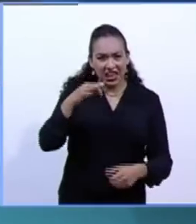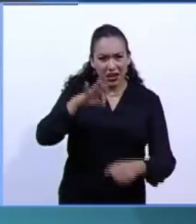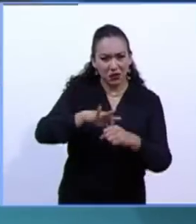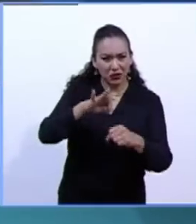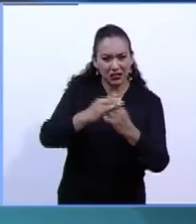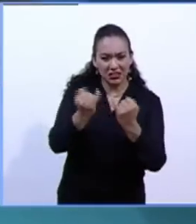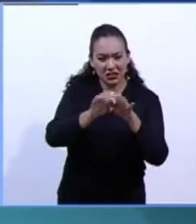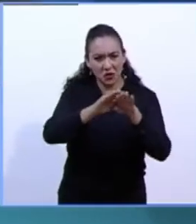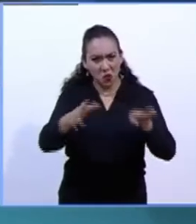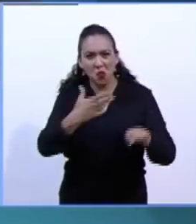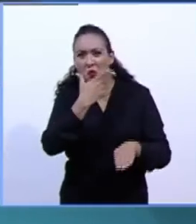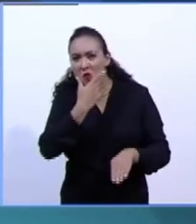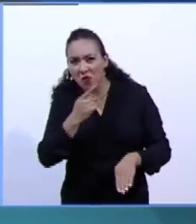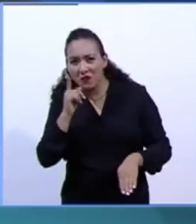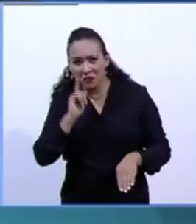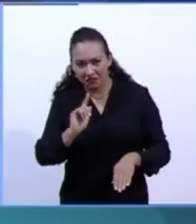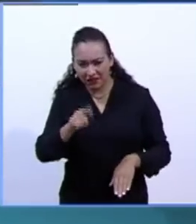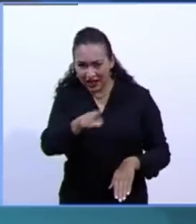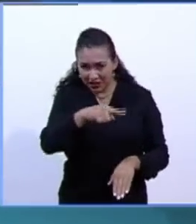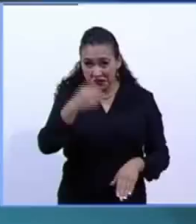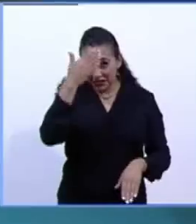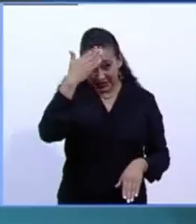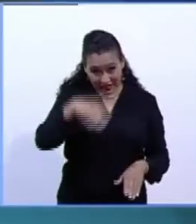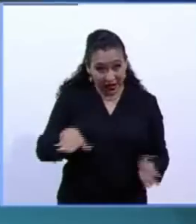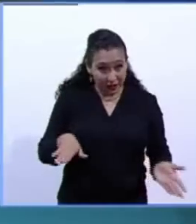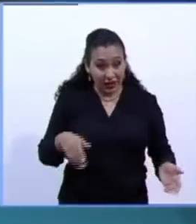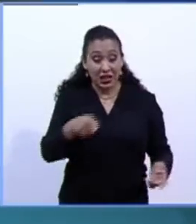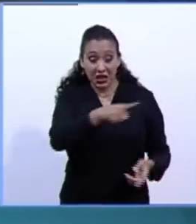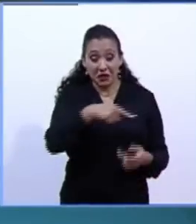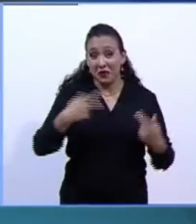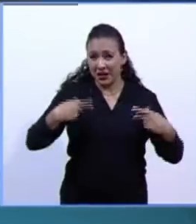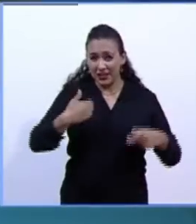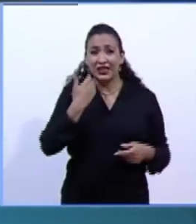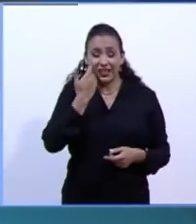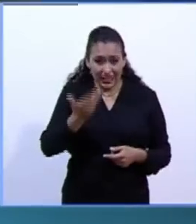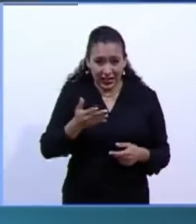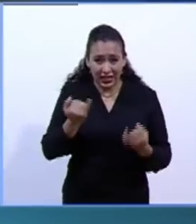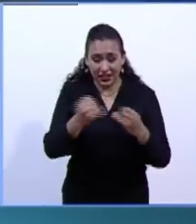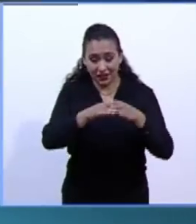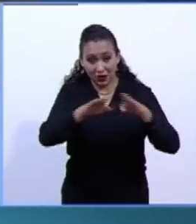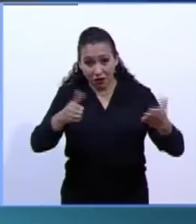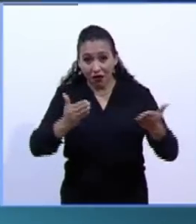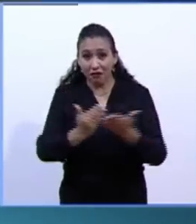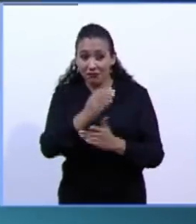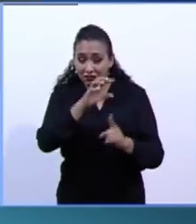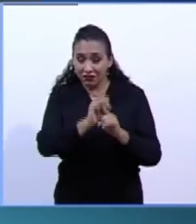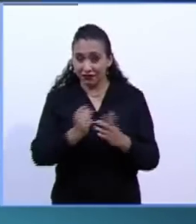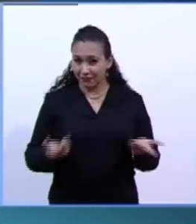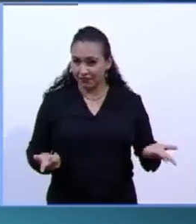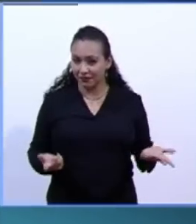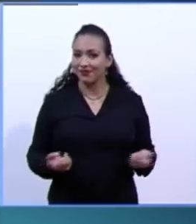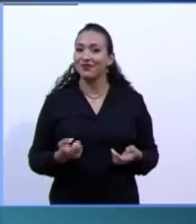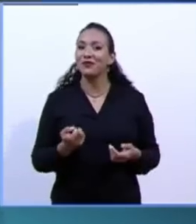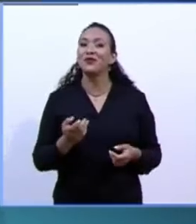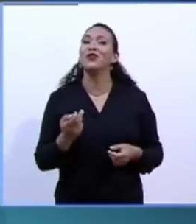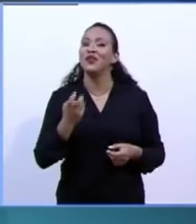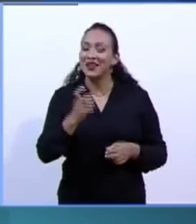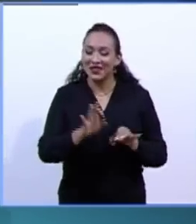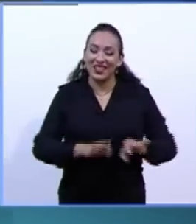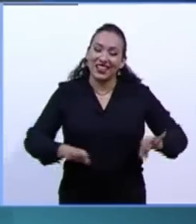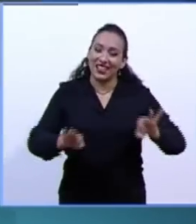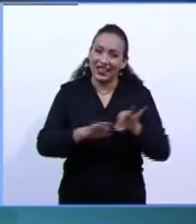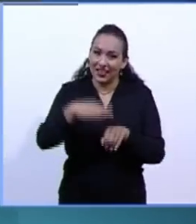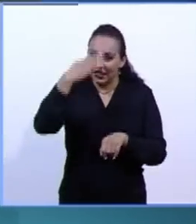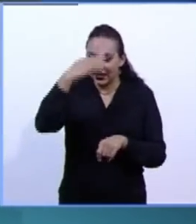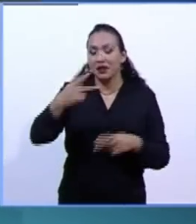si a la gente le importa el Estado de Derecho, y debería importarle, porque estas nociones y